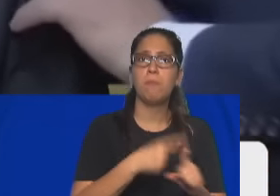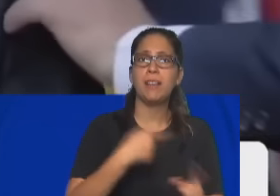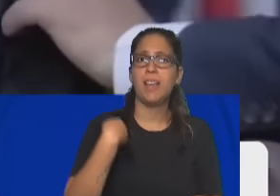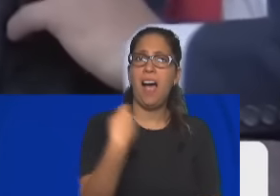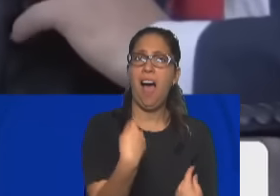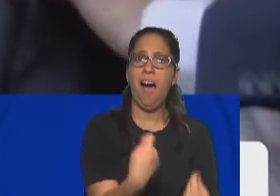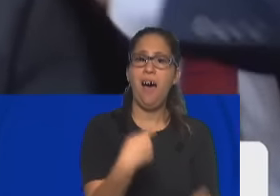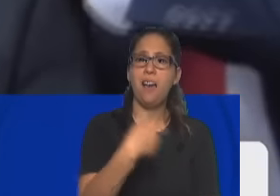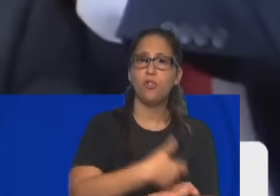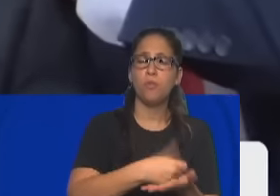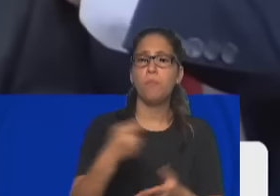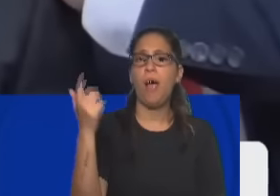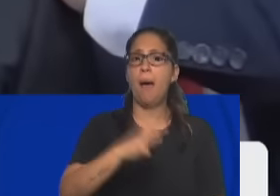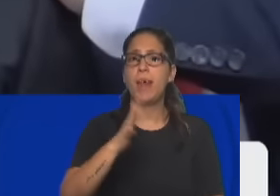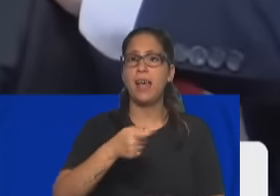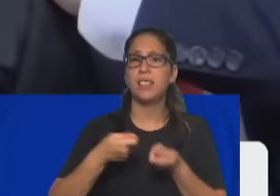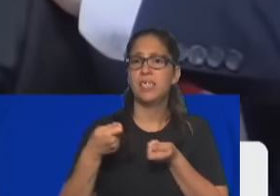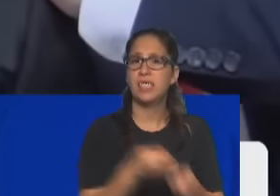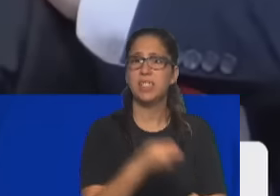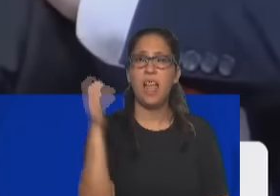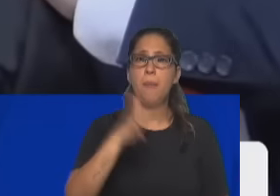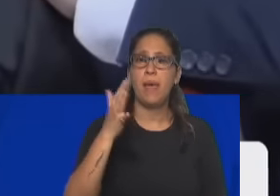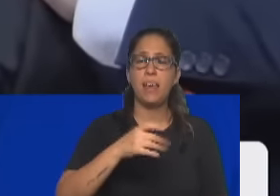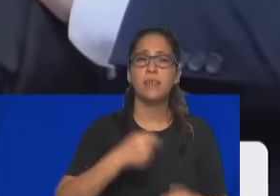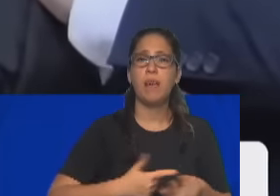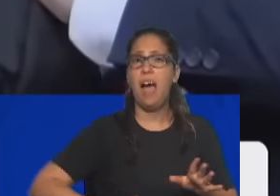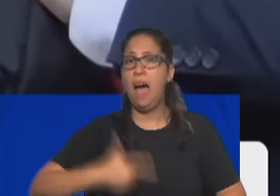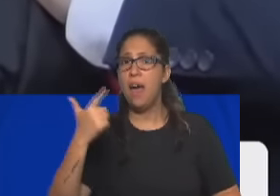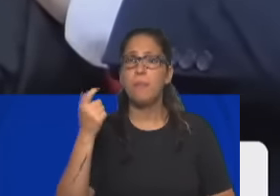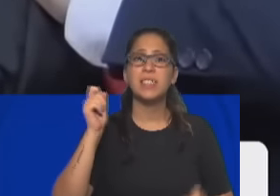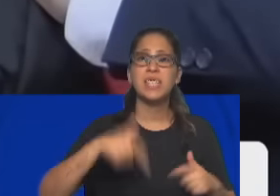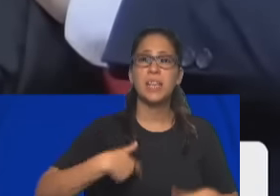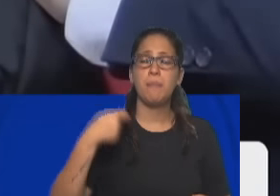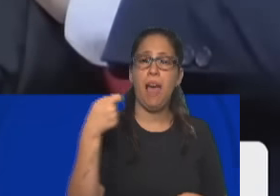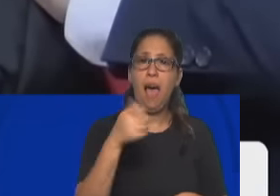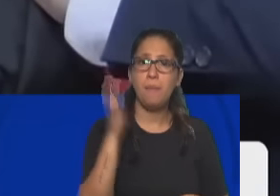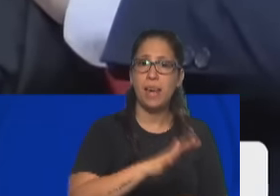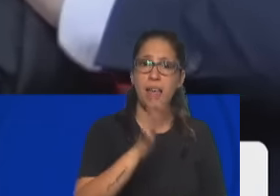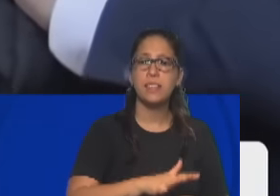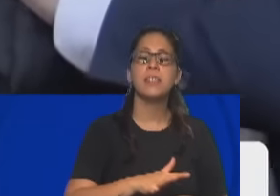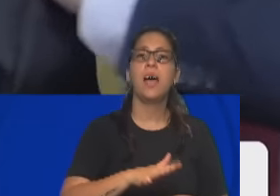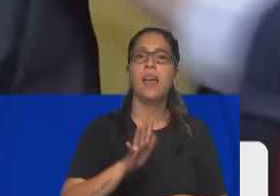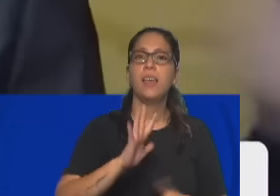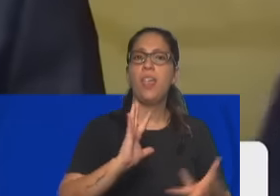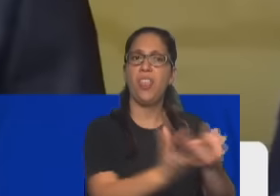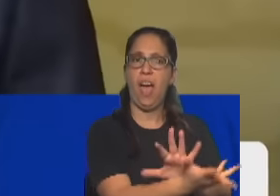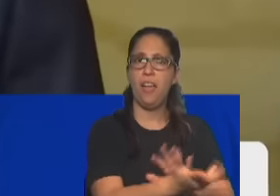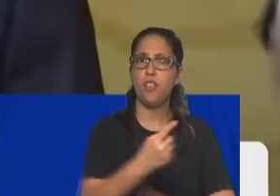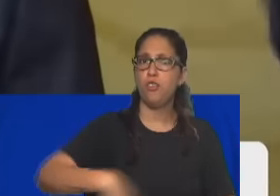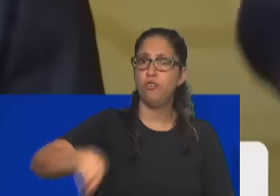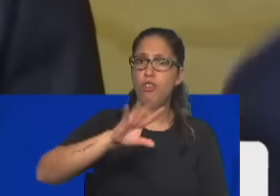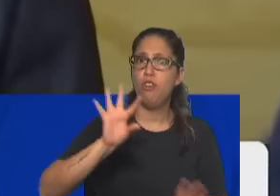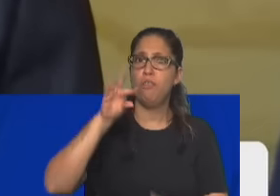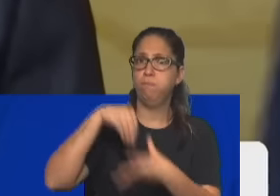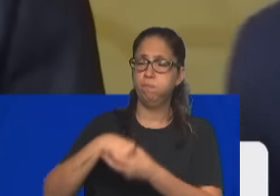penalmente responsable de los delitos de amenazas coactivas amenazas calificadas por uso de arma amenazas simples y coautor penalmente responsable del delito daño todo ello un concurso real